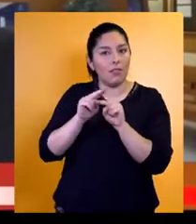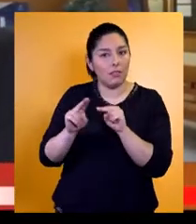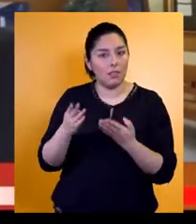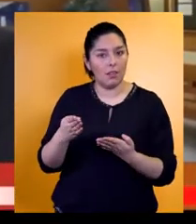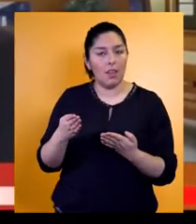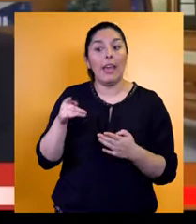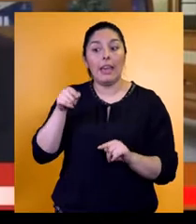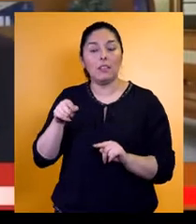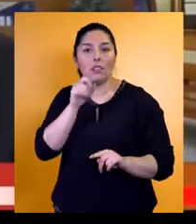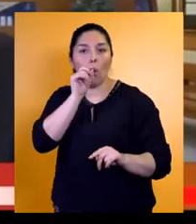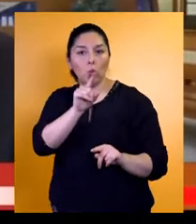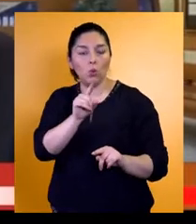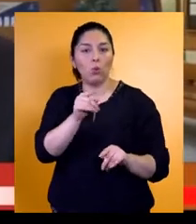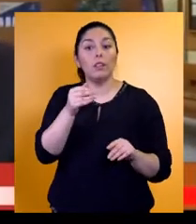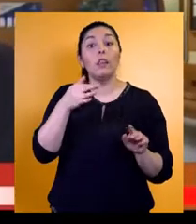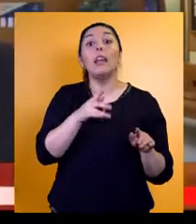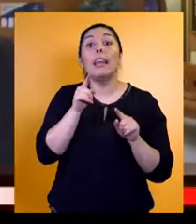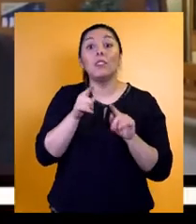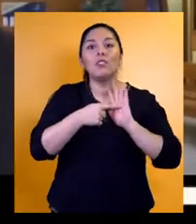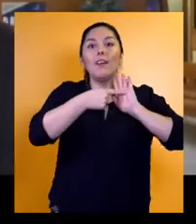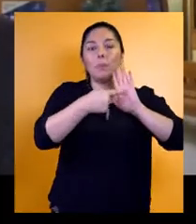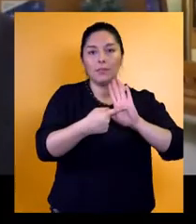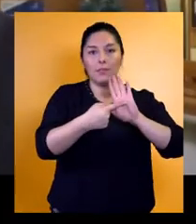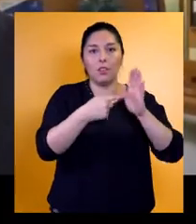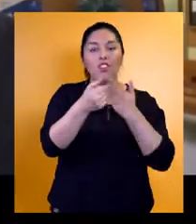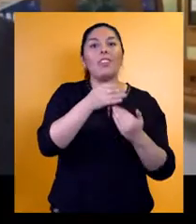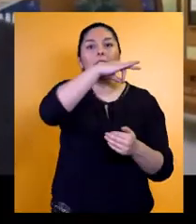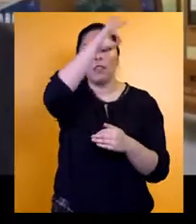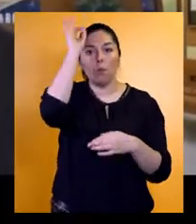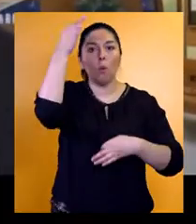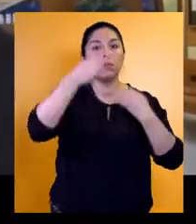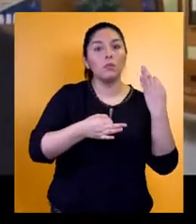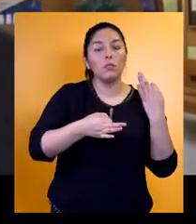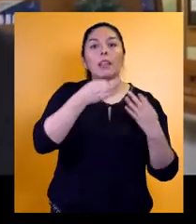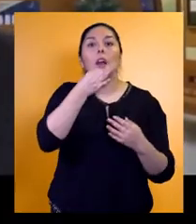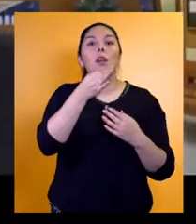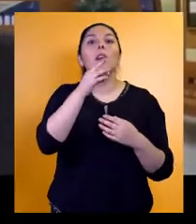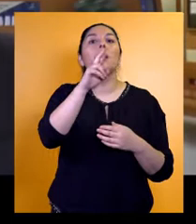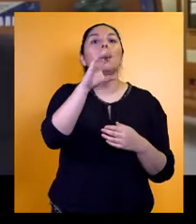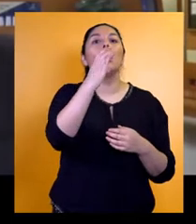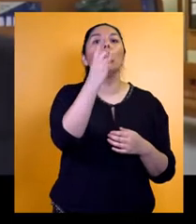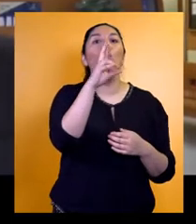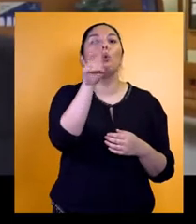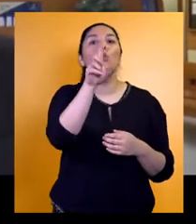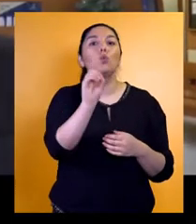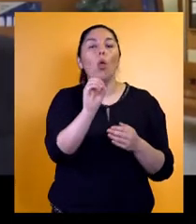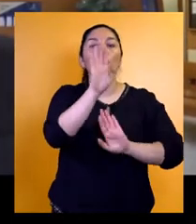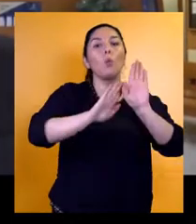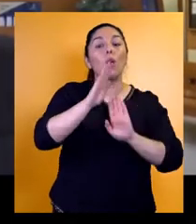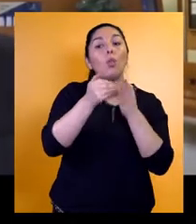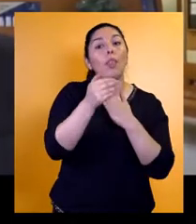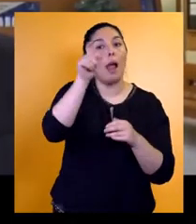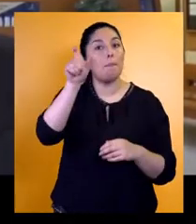va a impugnar esa sentencia ante la Corte de Apelaciones de Temuco a través de un recurso de nulidad, por cuanto consideramos que los hechos contenidos en